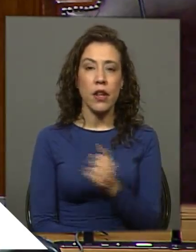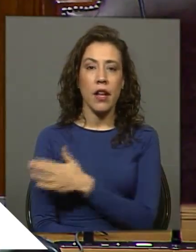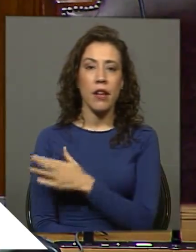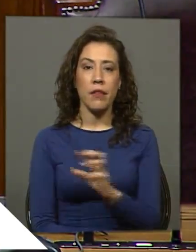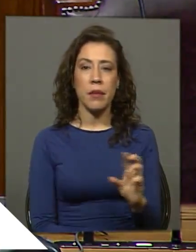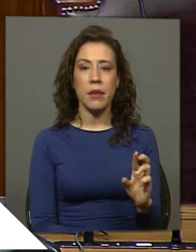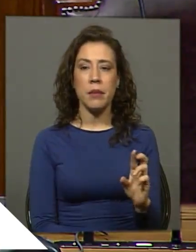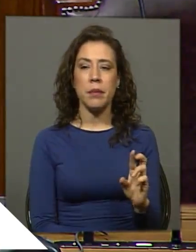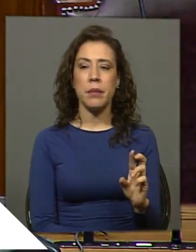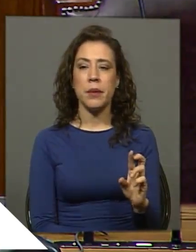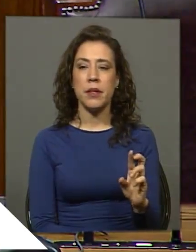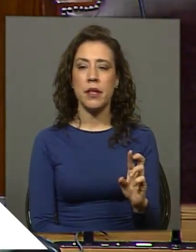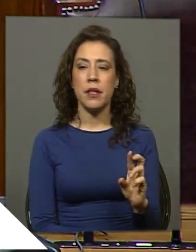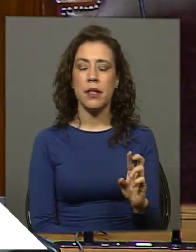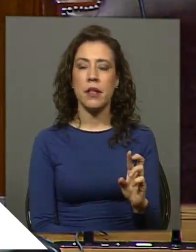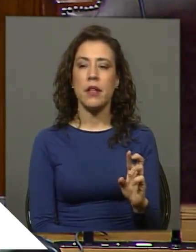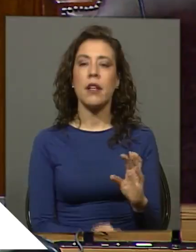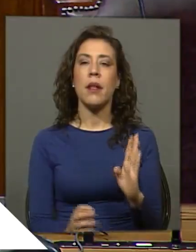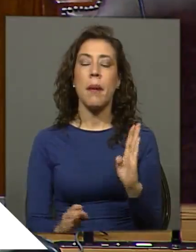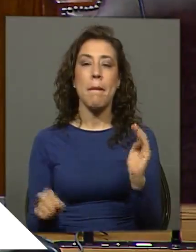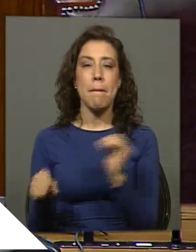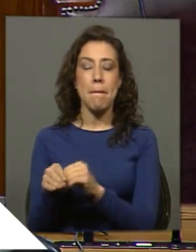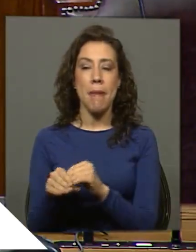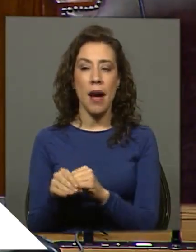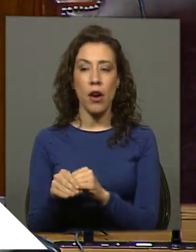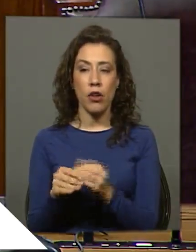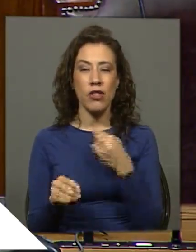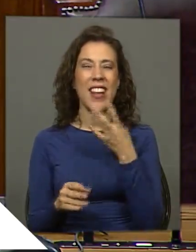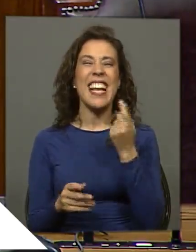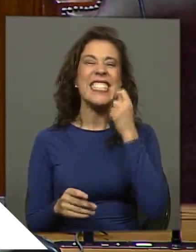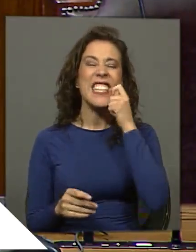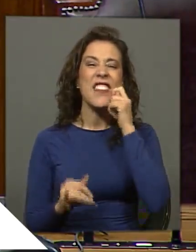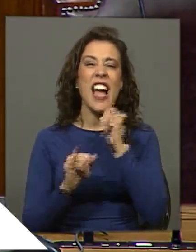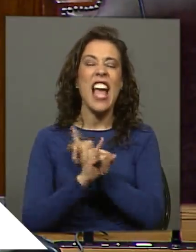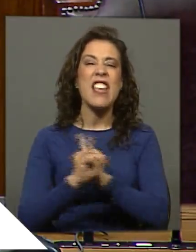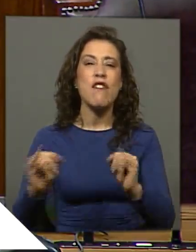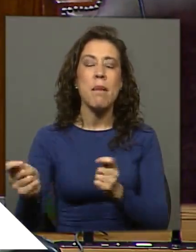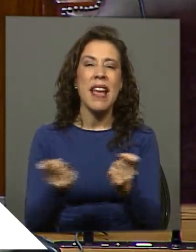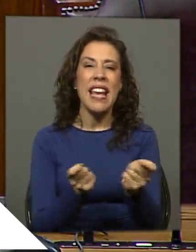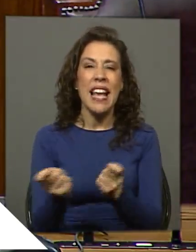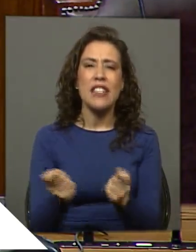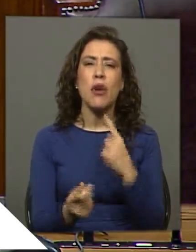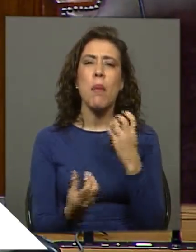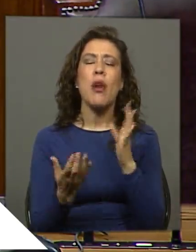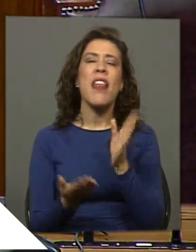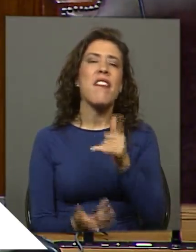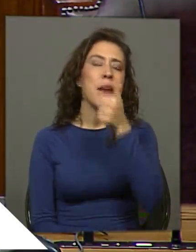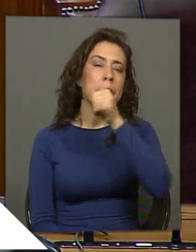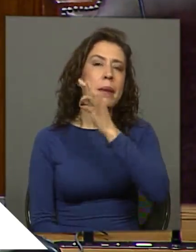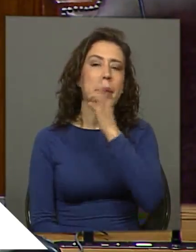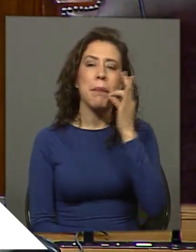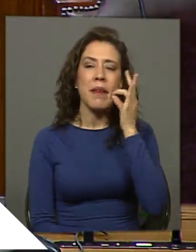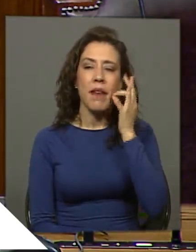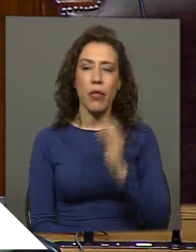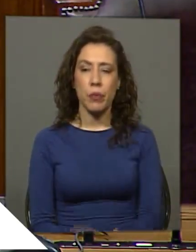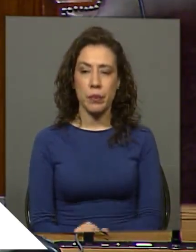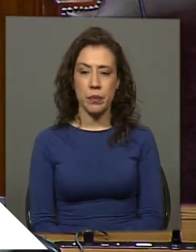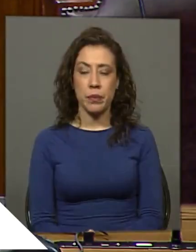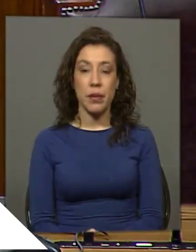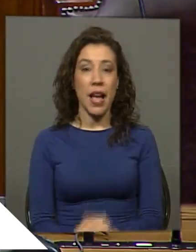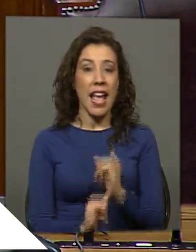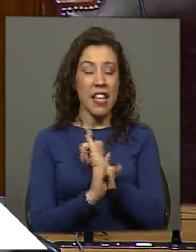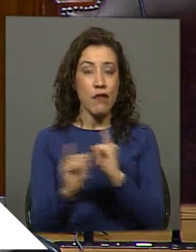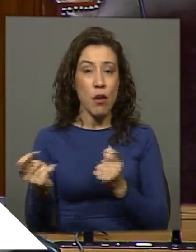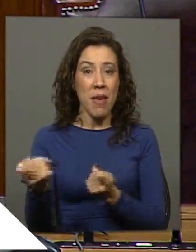existen solo en los bancos y déjenme decir qué es un informe de gestión y por qué tiene que ser reservado un